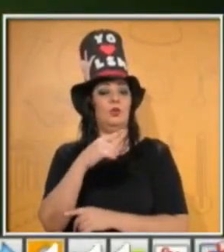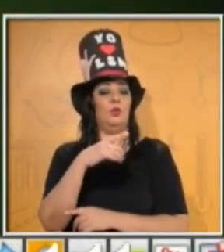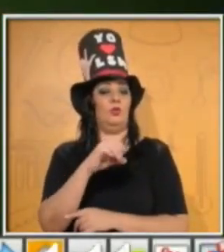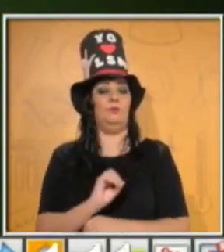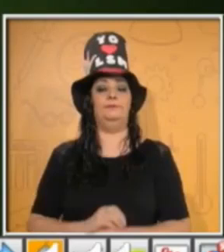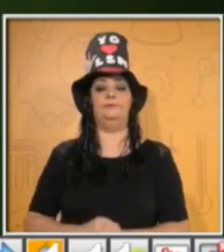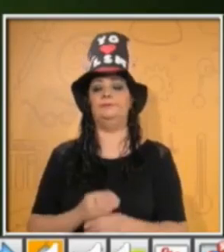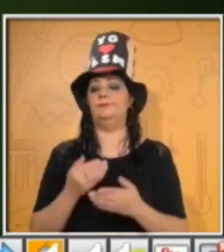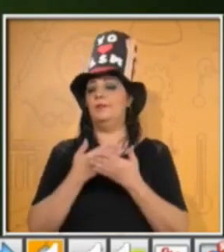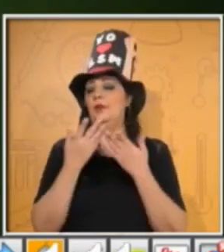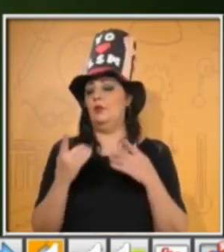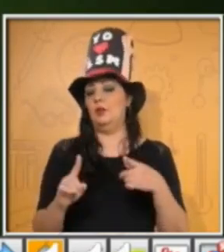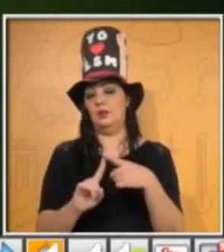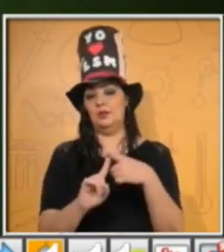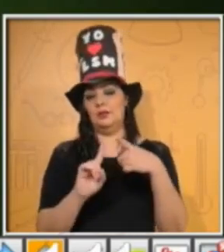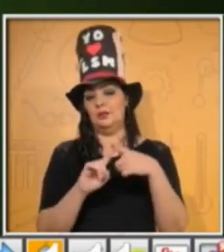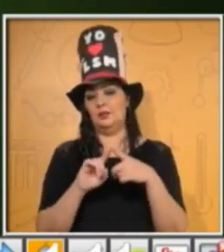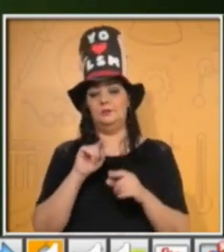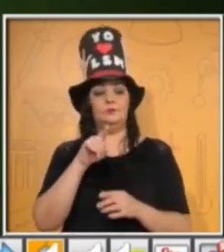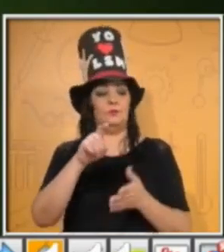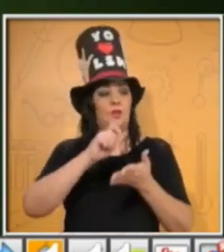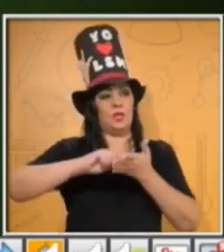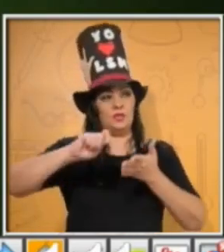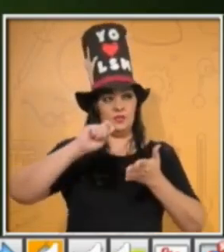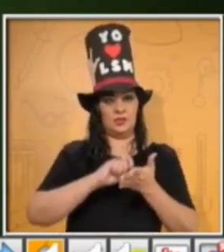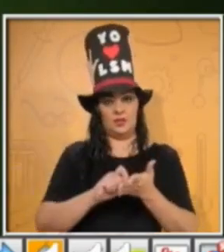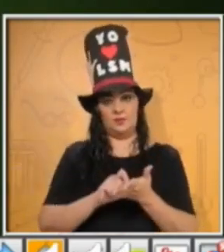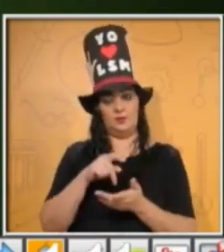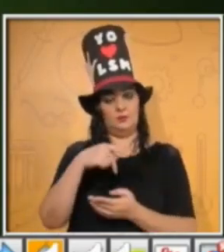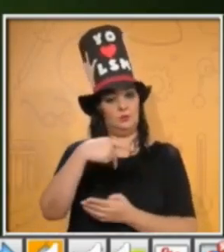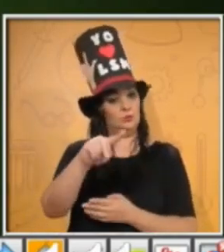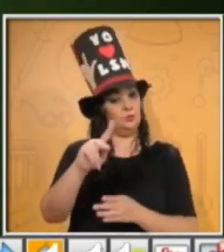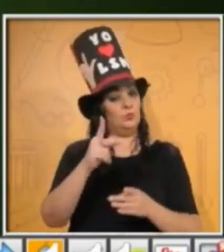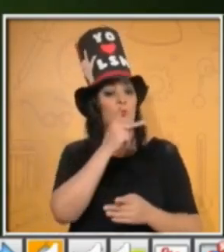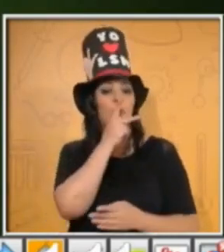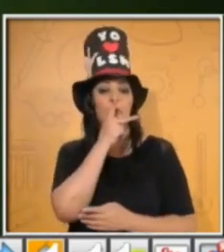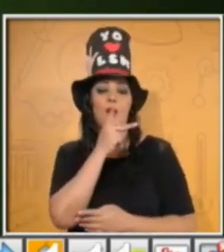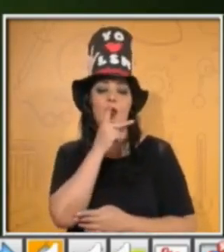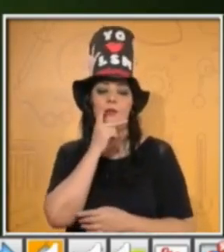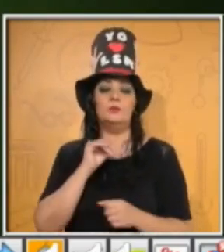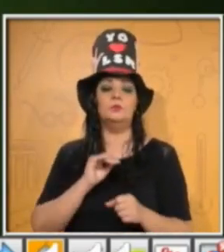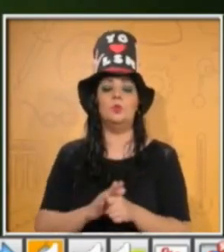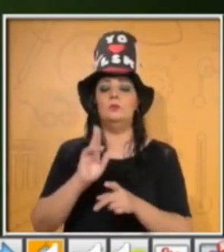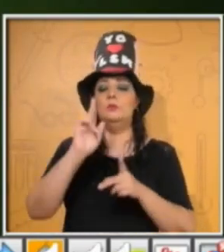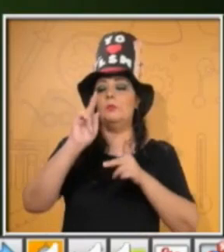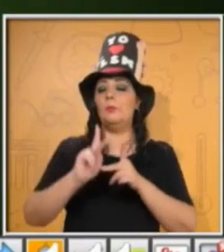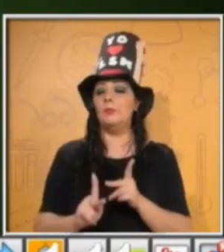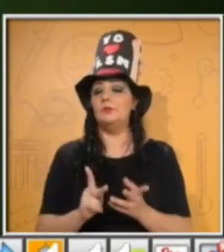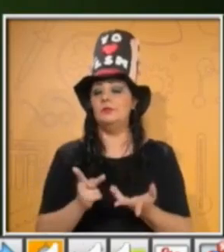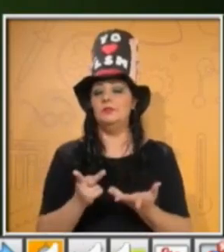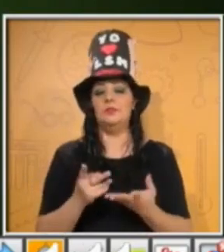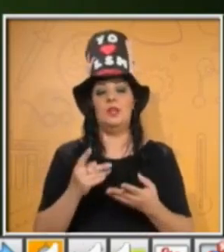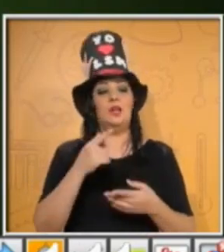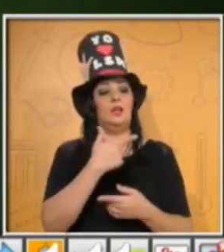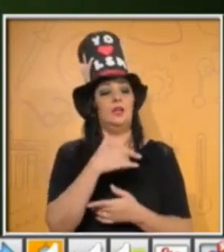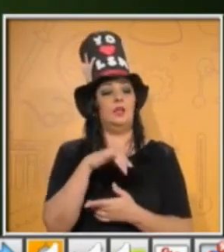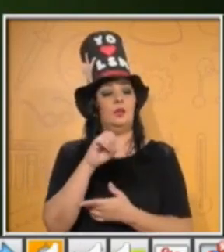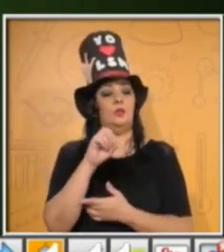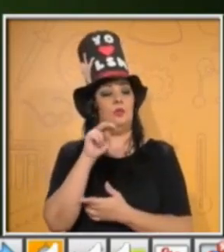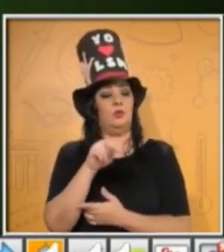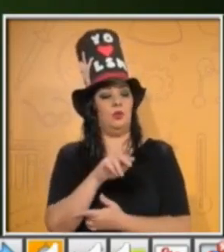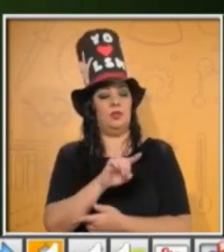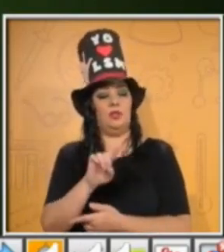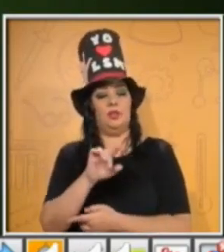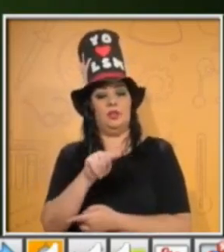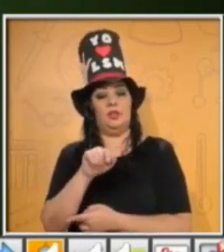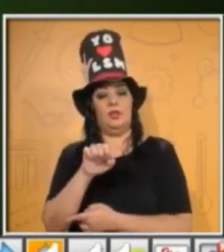Tu tarea va a ser: escribe con tus propias palabras las partes de la estructura de los guiones de teatro que vimos el día de